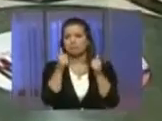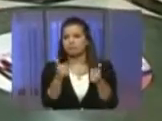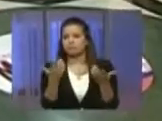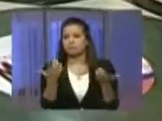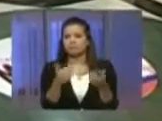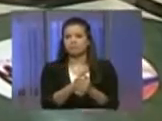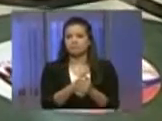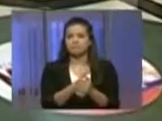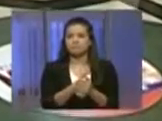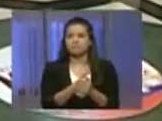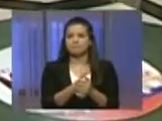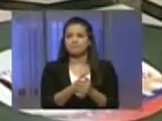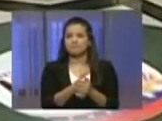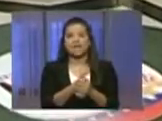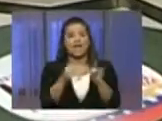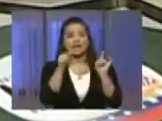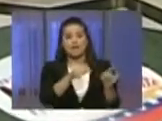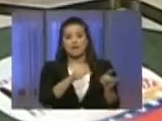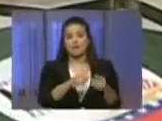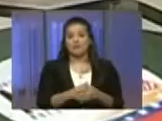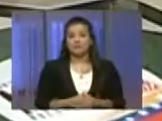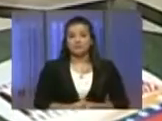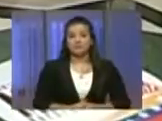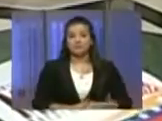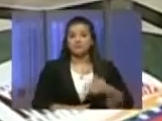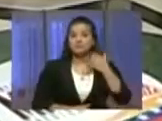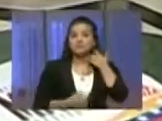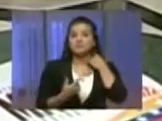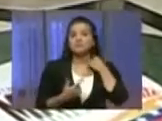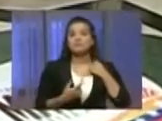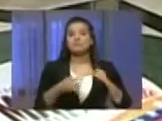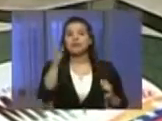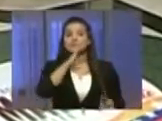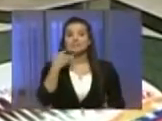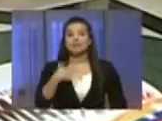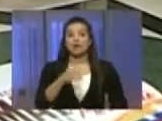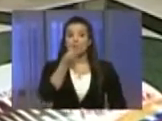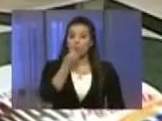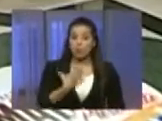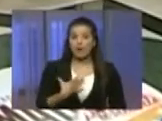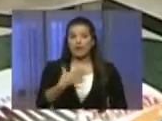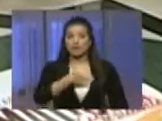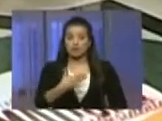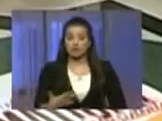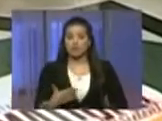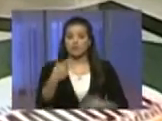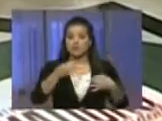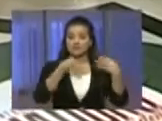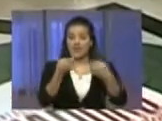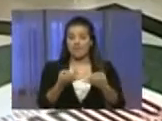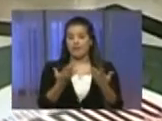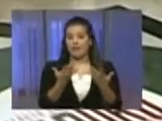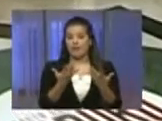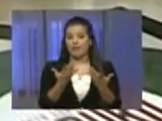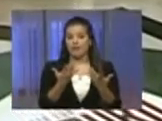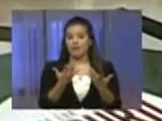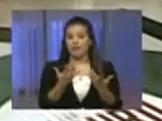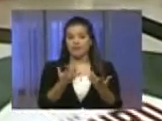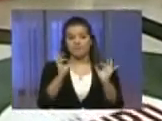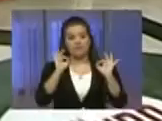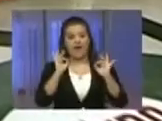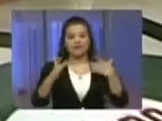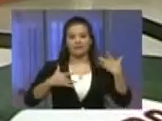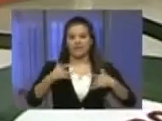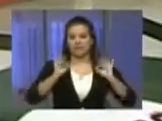un un tremendo anfitrión reservando sus mejores galas y